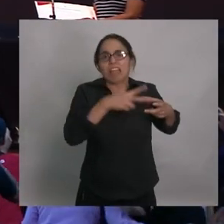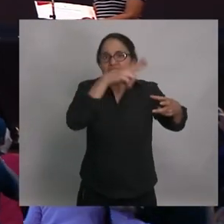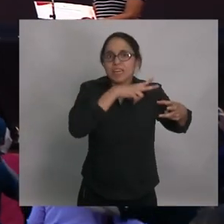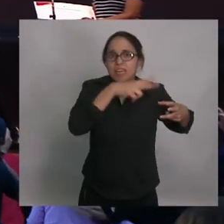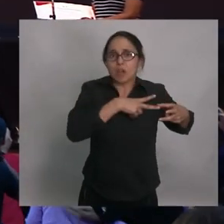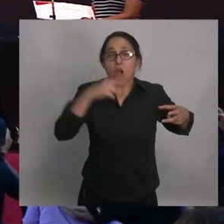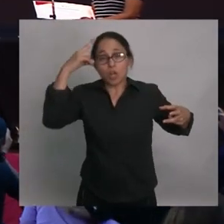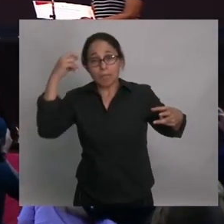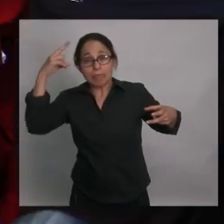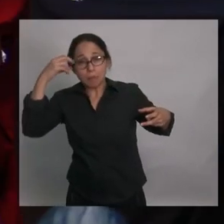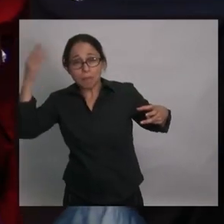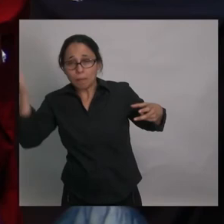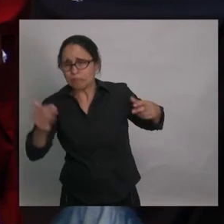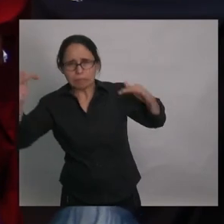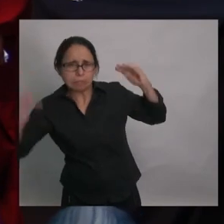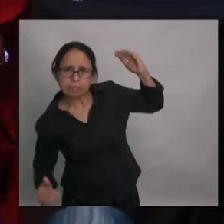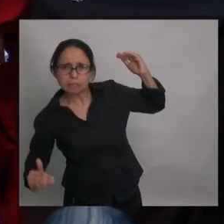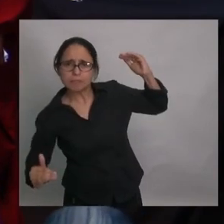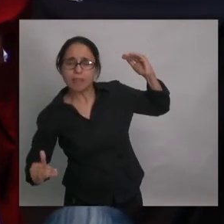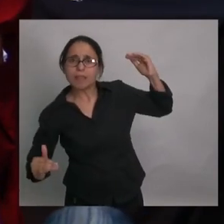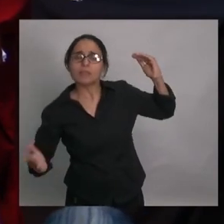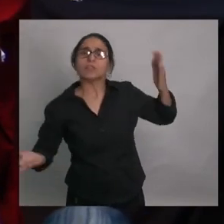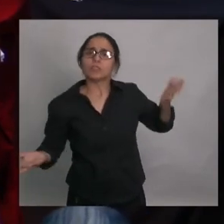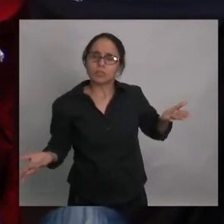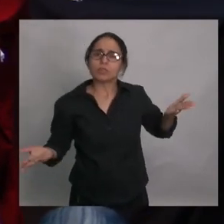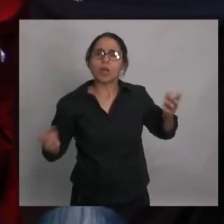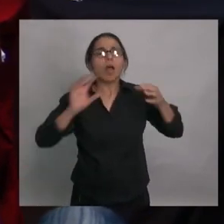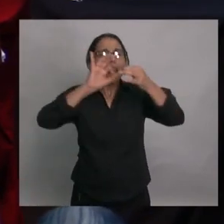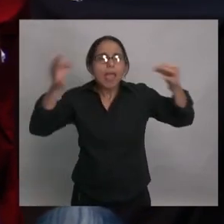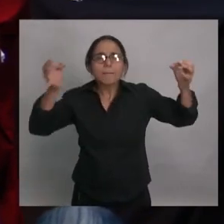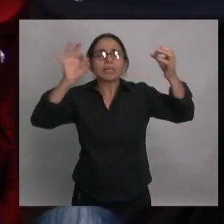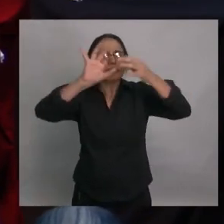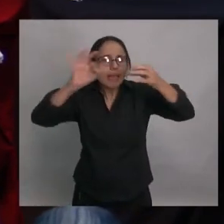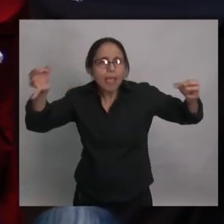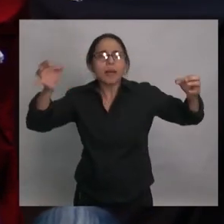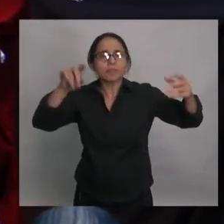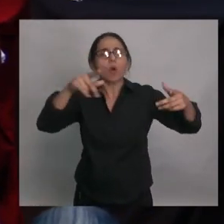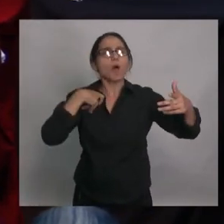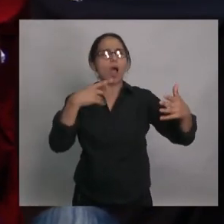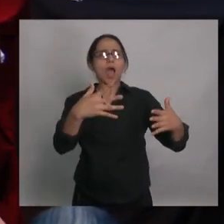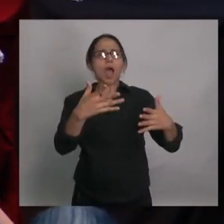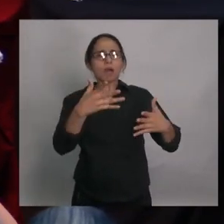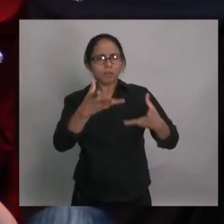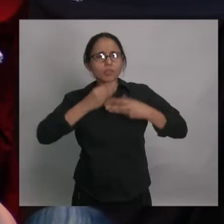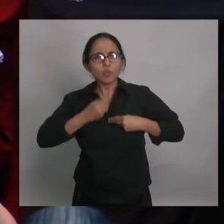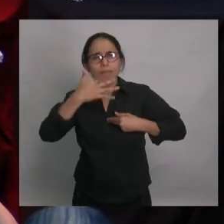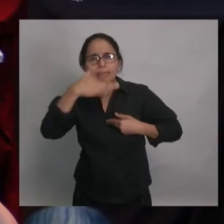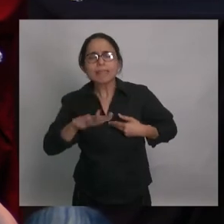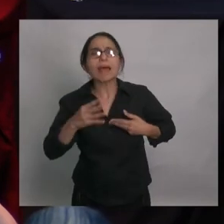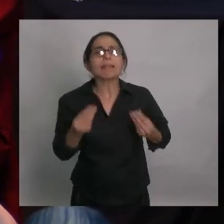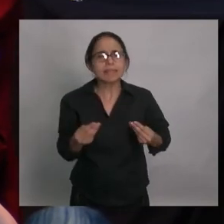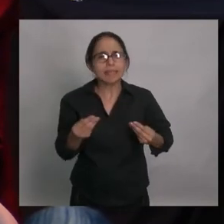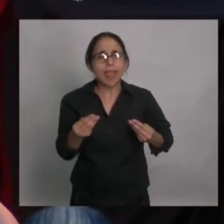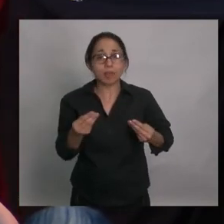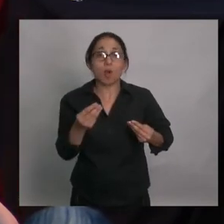99% restante y tantos otros lemas que nos han permitido entender los profundos niveles de